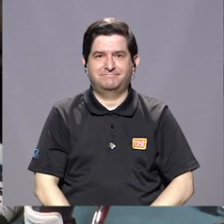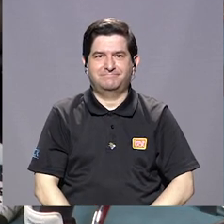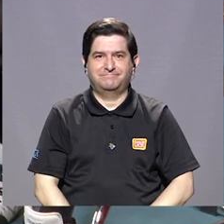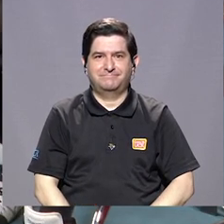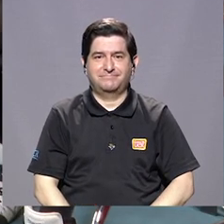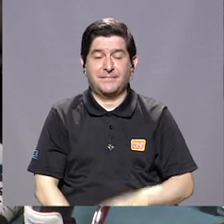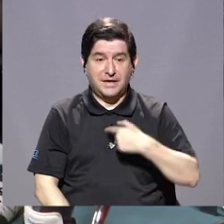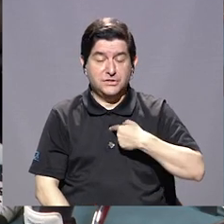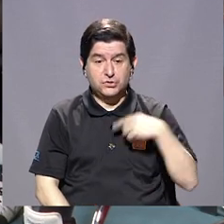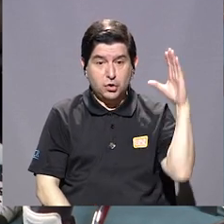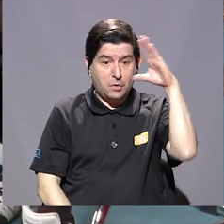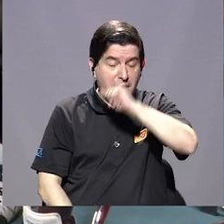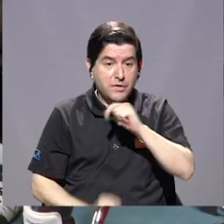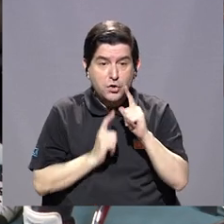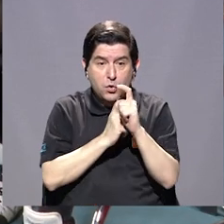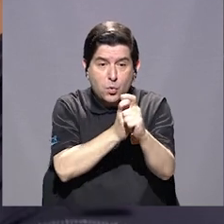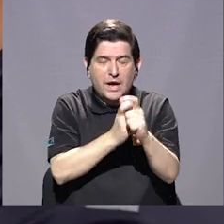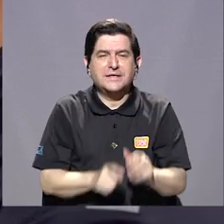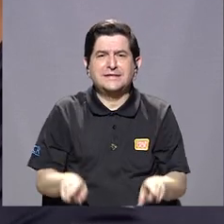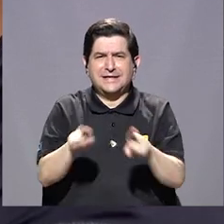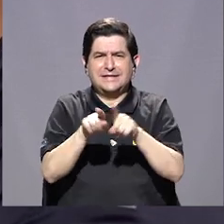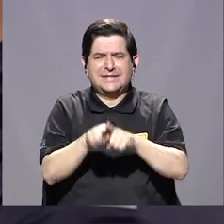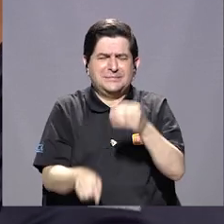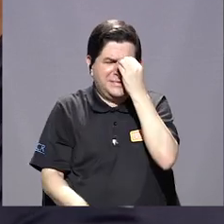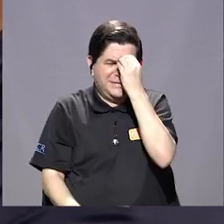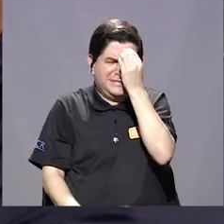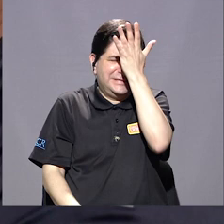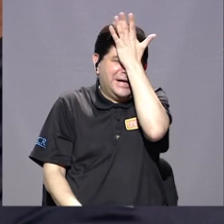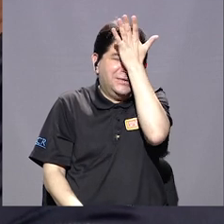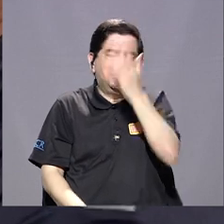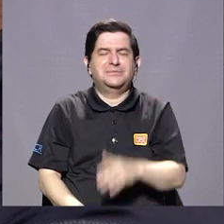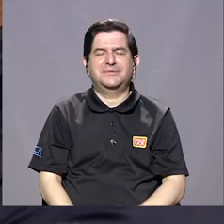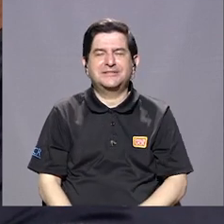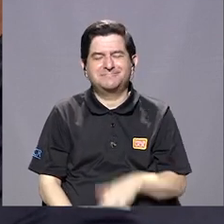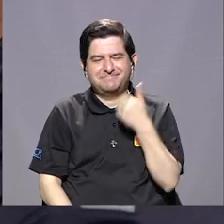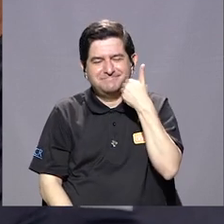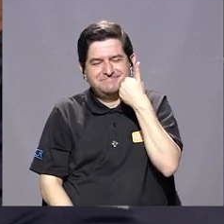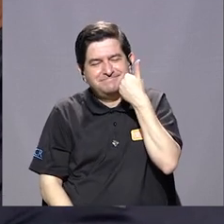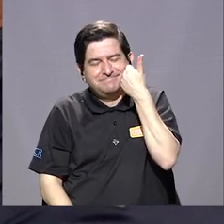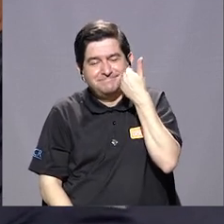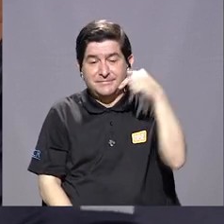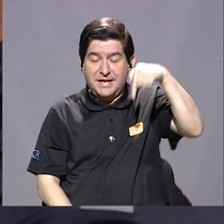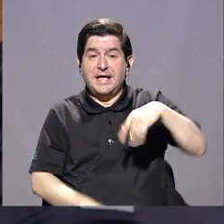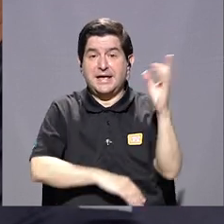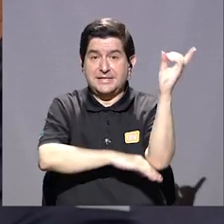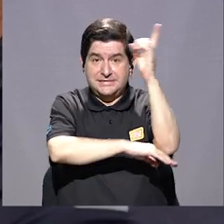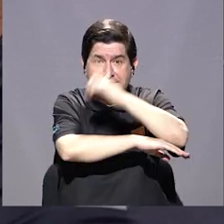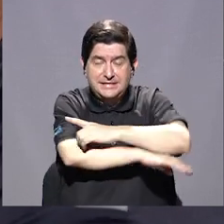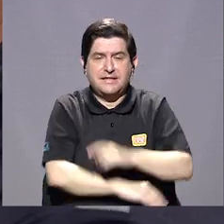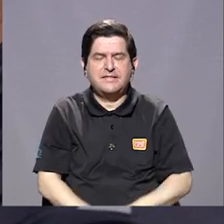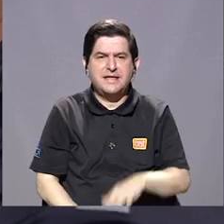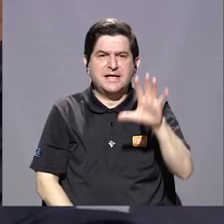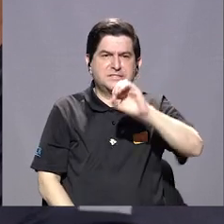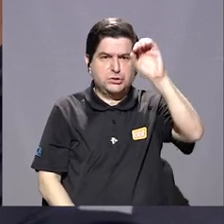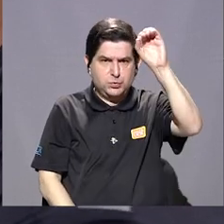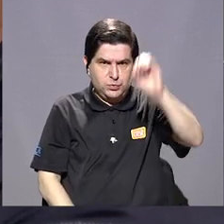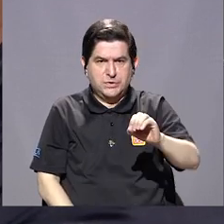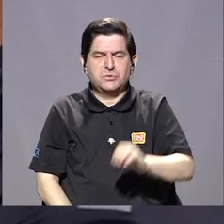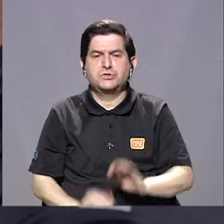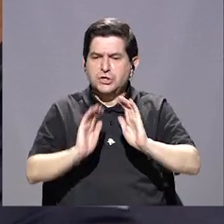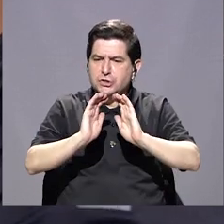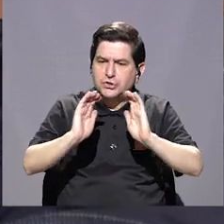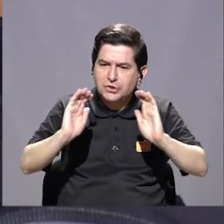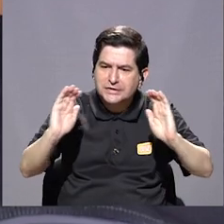Descubrí el atletismo, hubo traumas. Es una pena porque hoy día más del 50% de